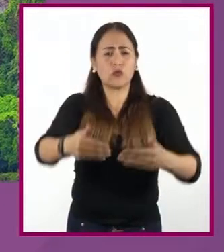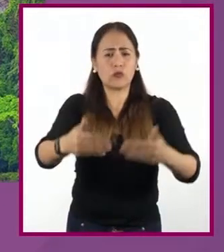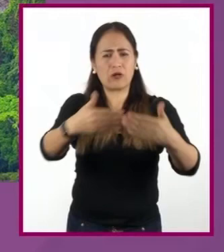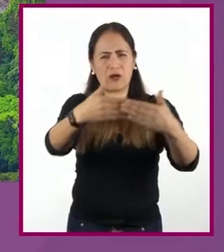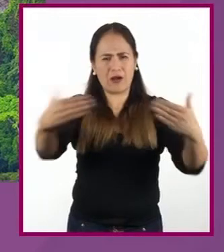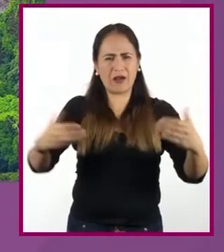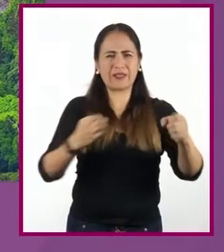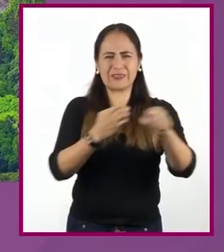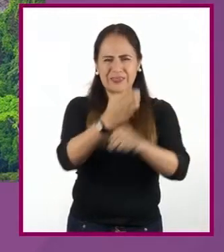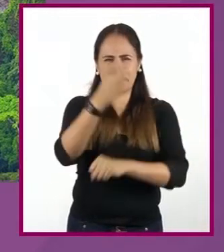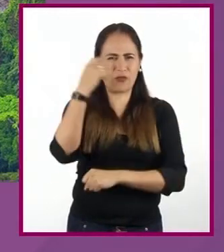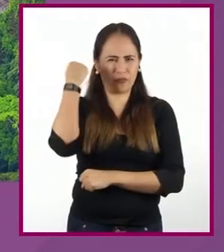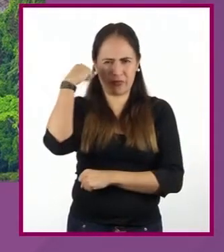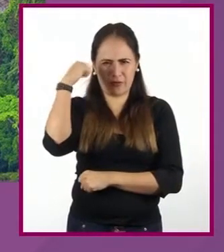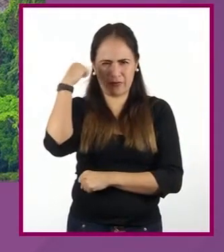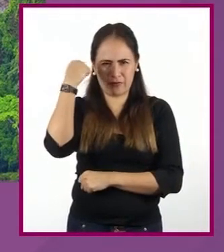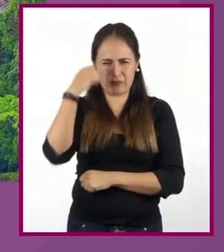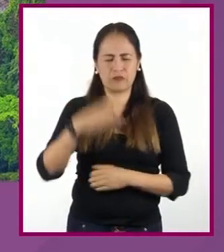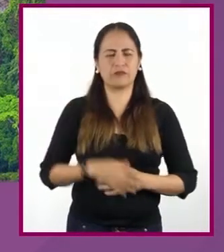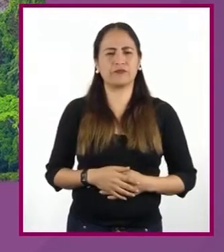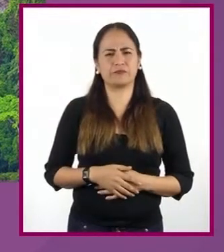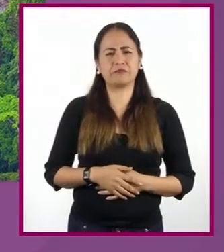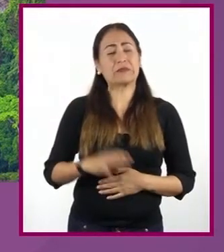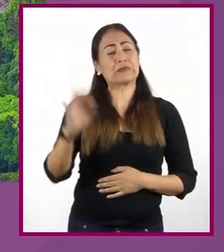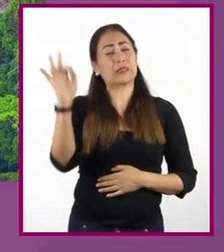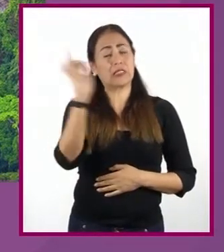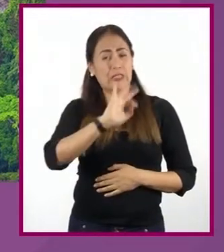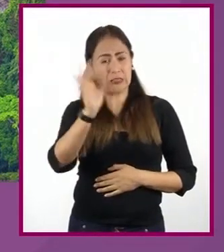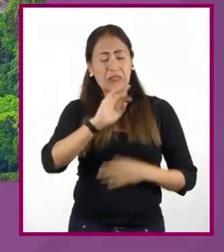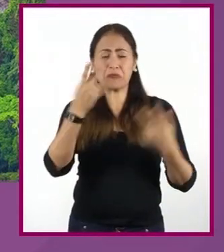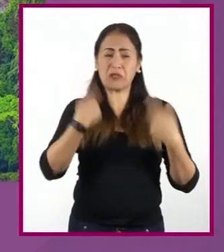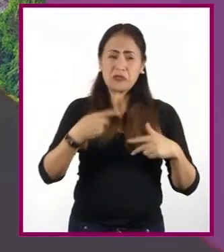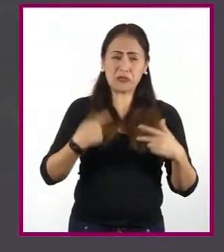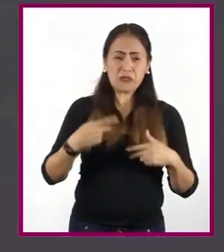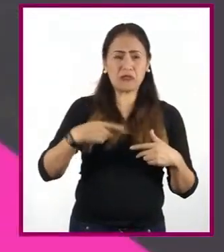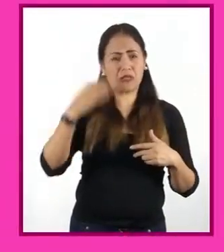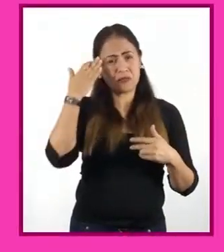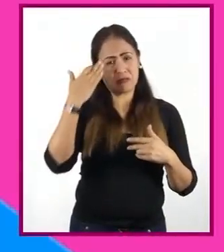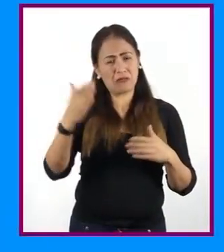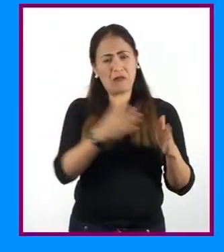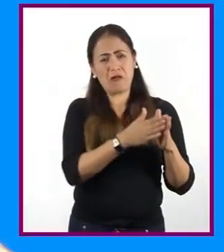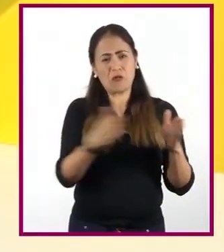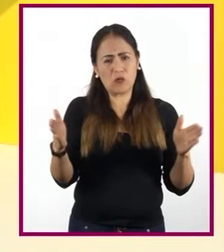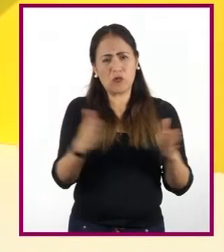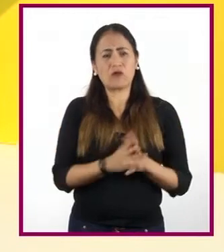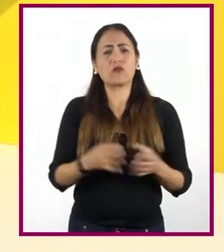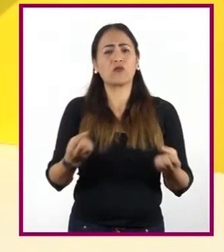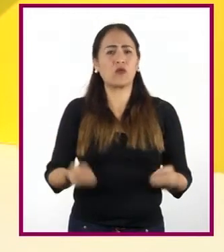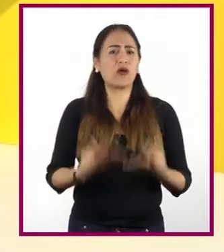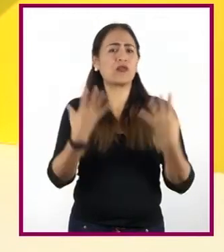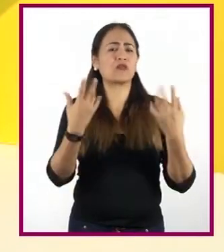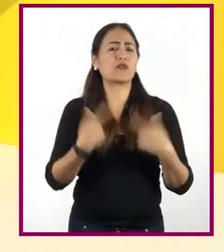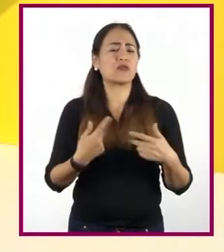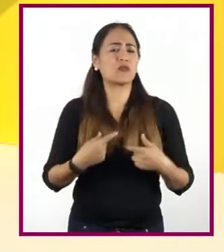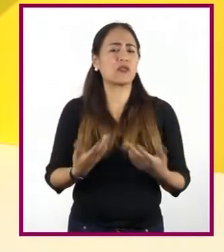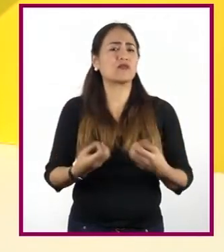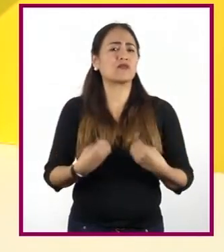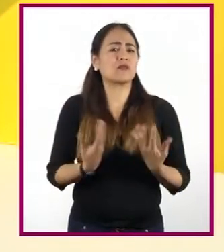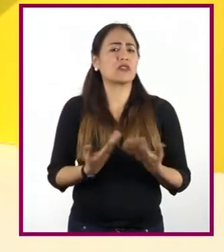Tabasco. Se ha estimado que la población total de Palenque durante este periodo era de 8,000 a 10,000